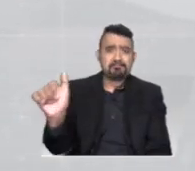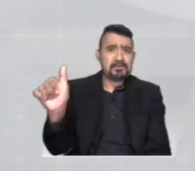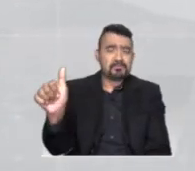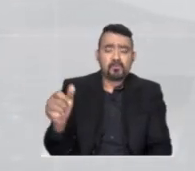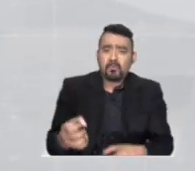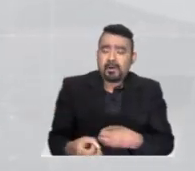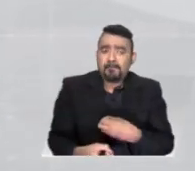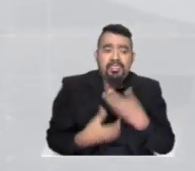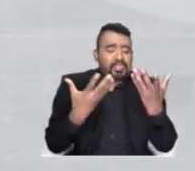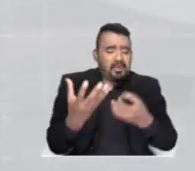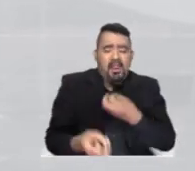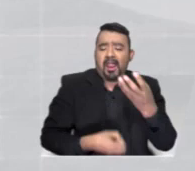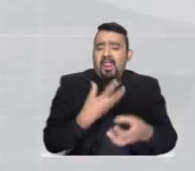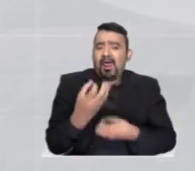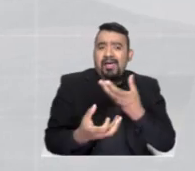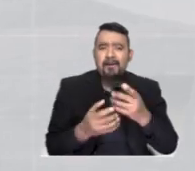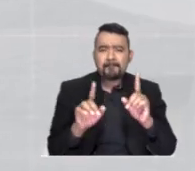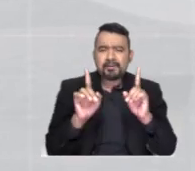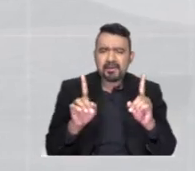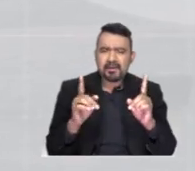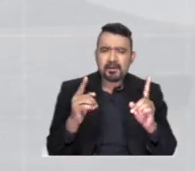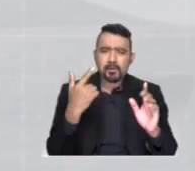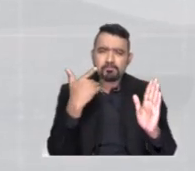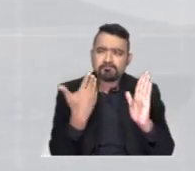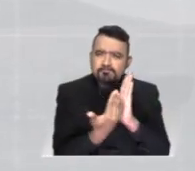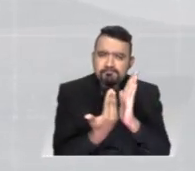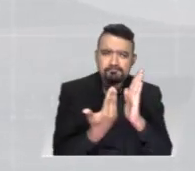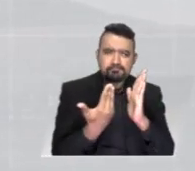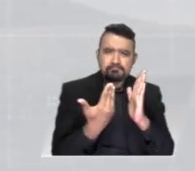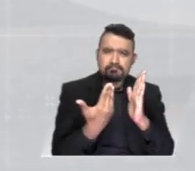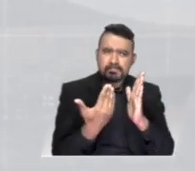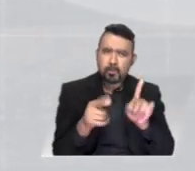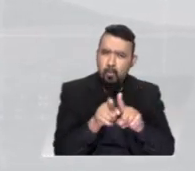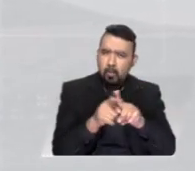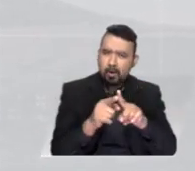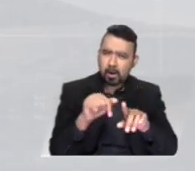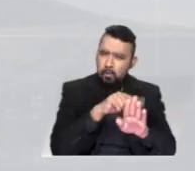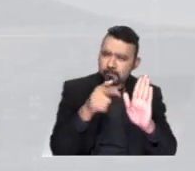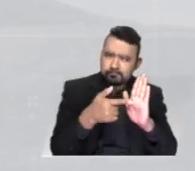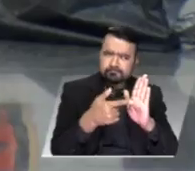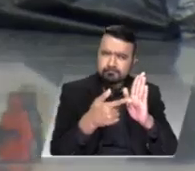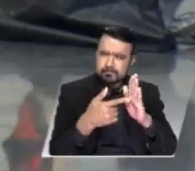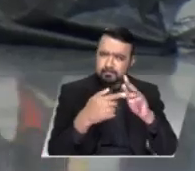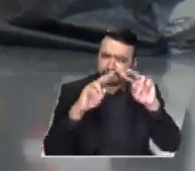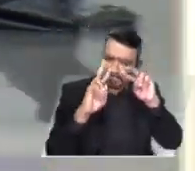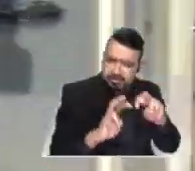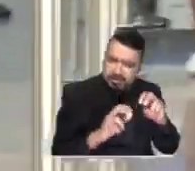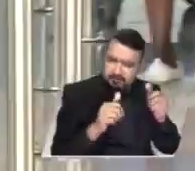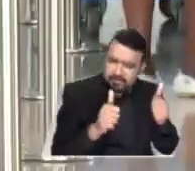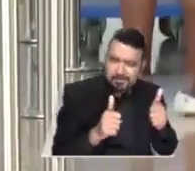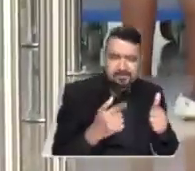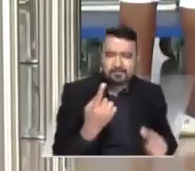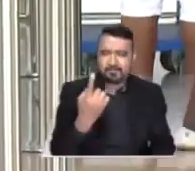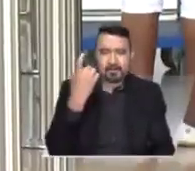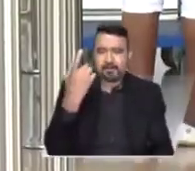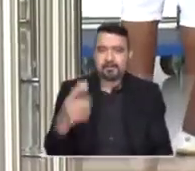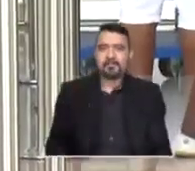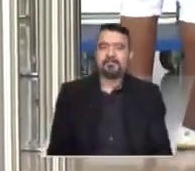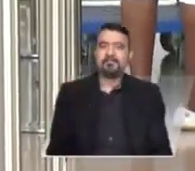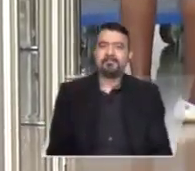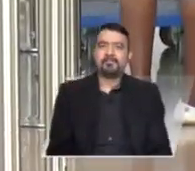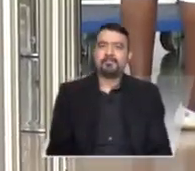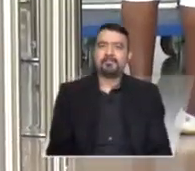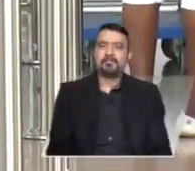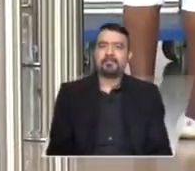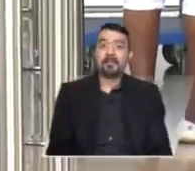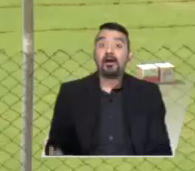pero no tiene asideros de estudios y de diagnósticos. Empacar el aeropuerto hacia otra